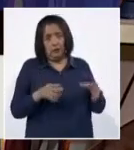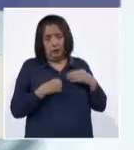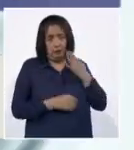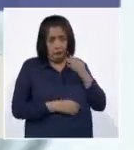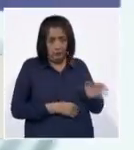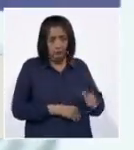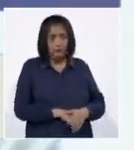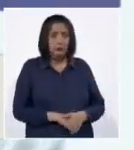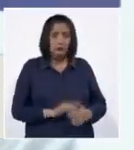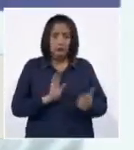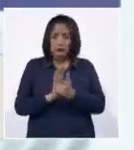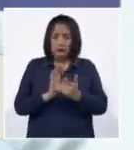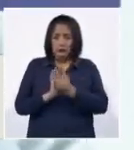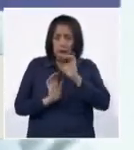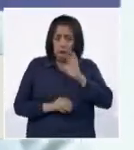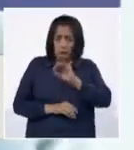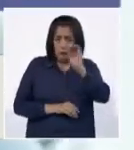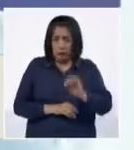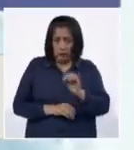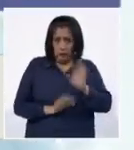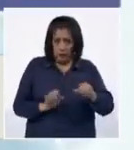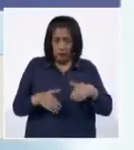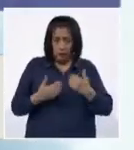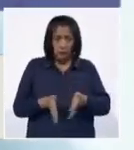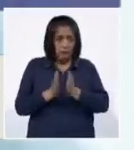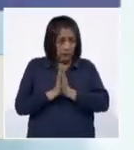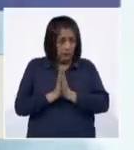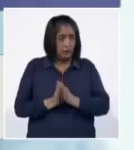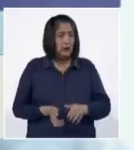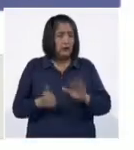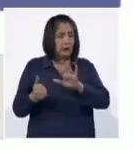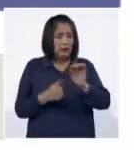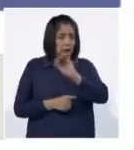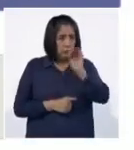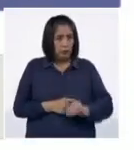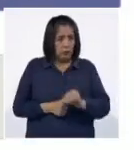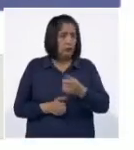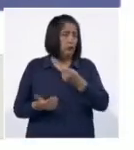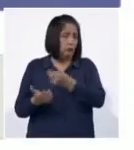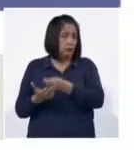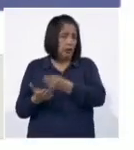la mamá. La ley dicta que el porcentaje máximo que se puede pedir al demandado es del 60% de su